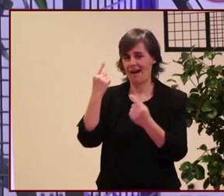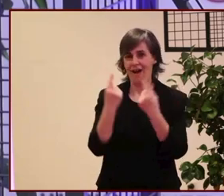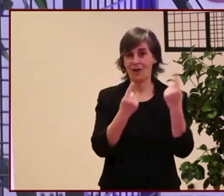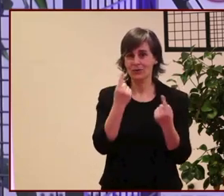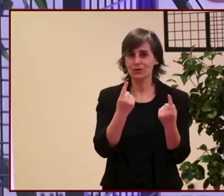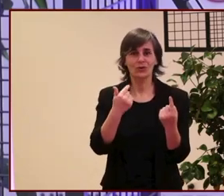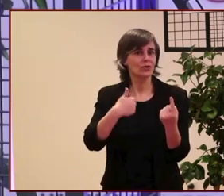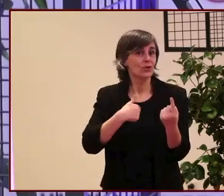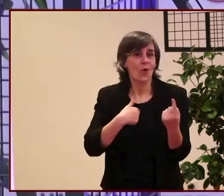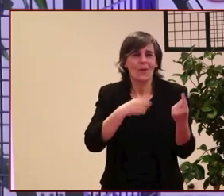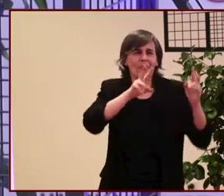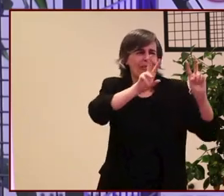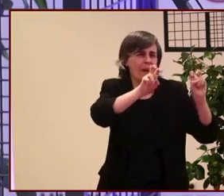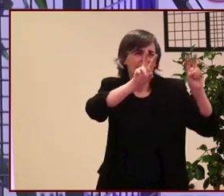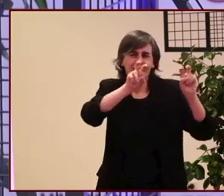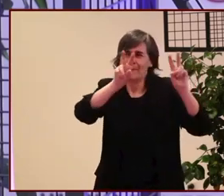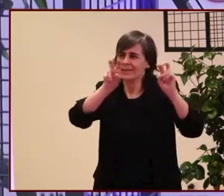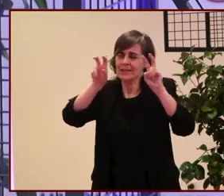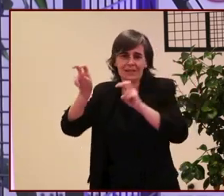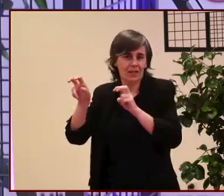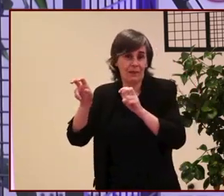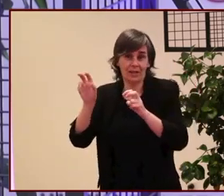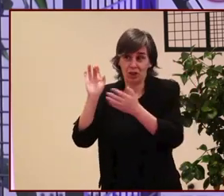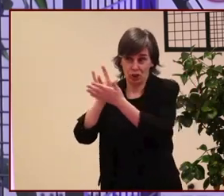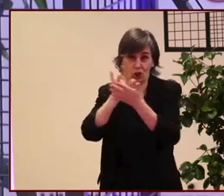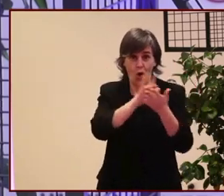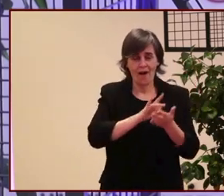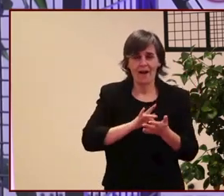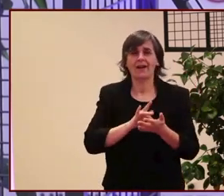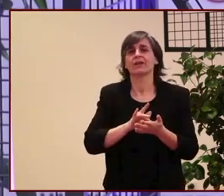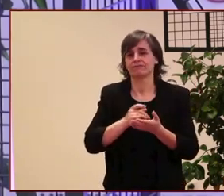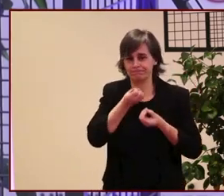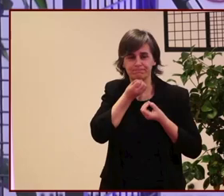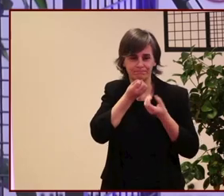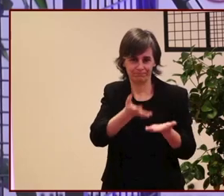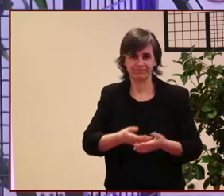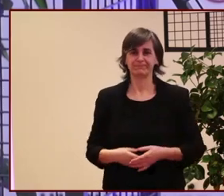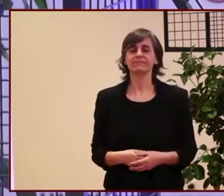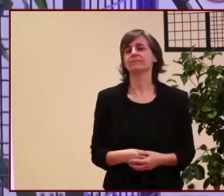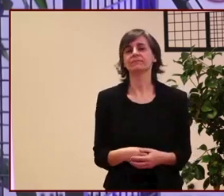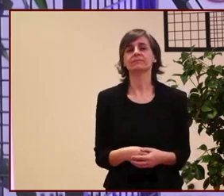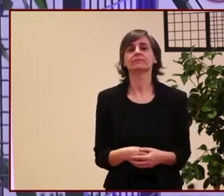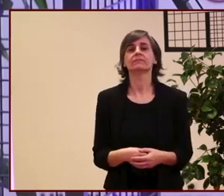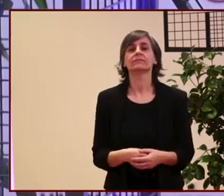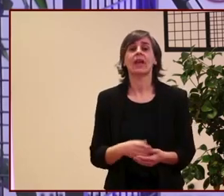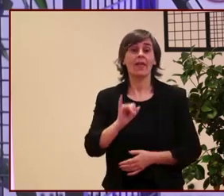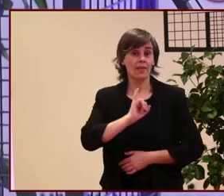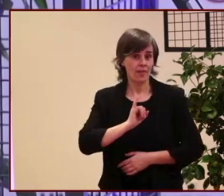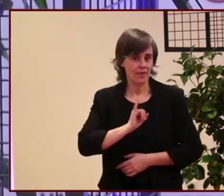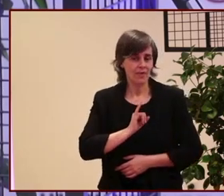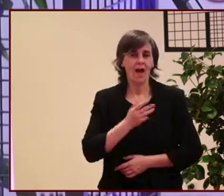todos los temas que están aquí tocados por todas las mujeres que han participado identidad